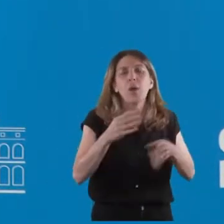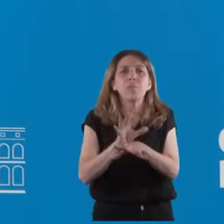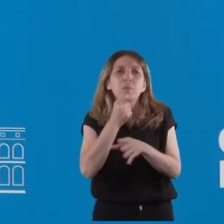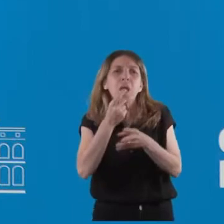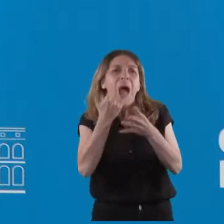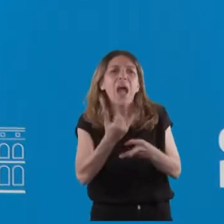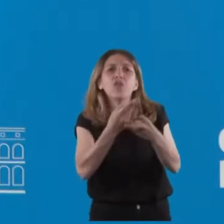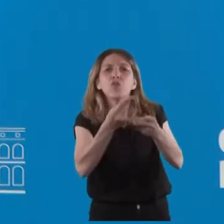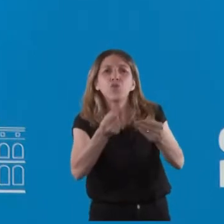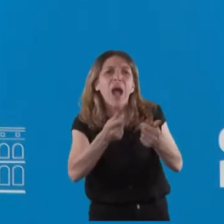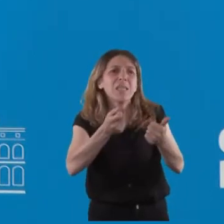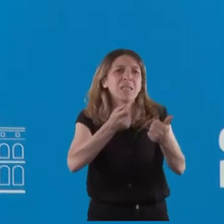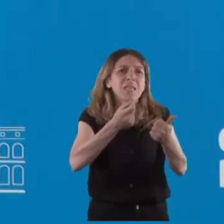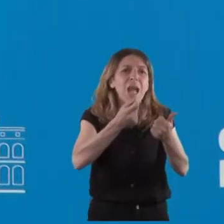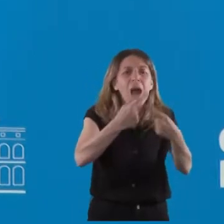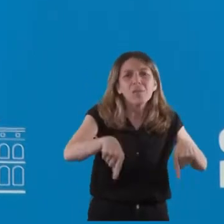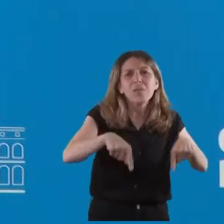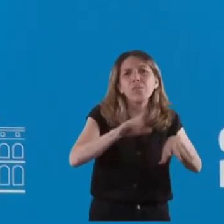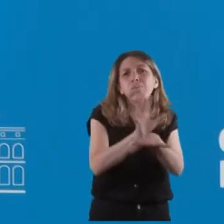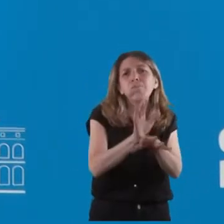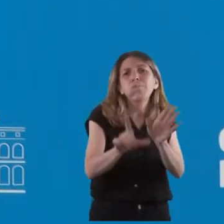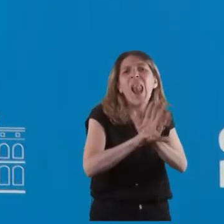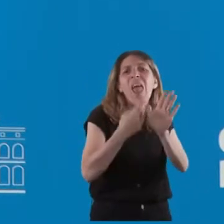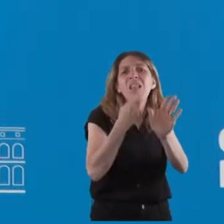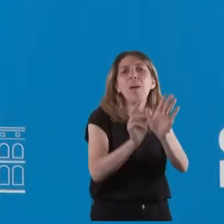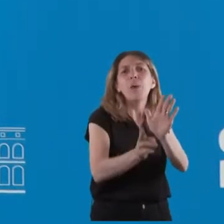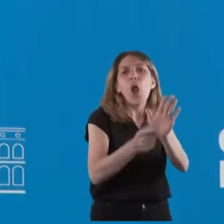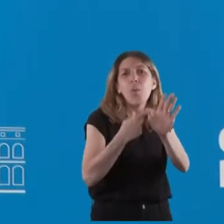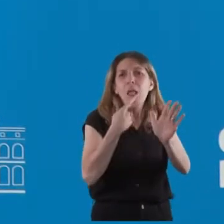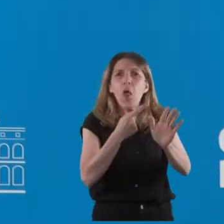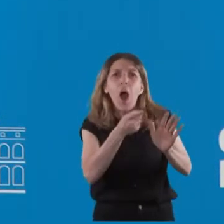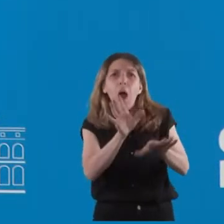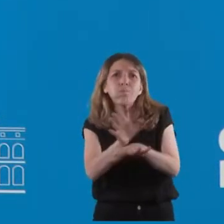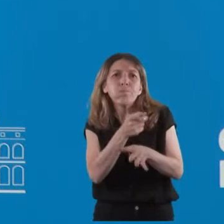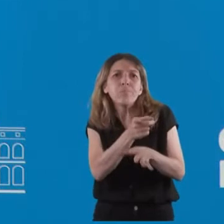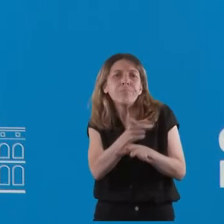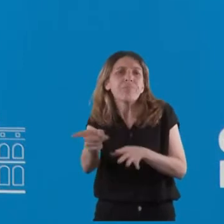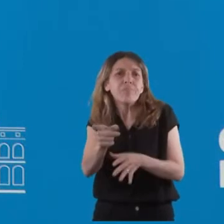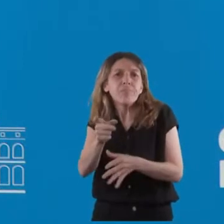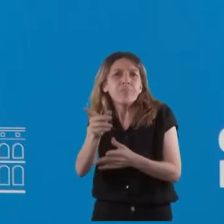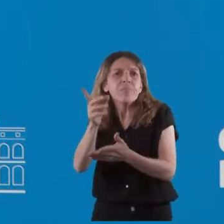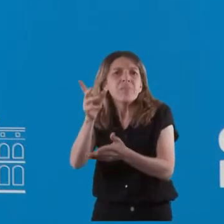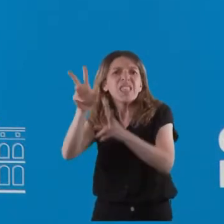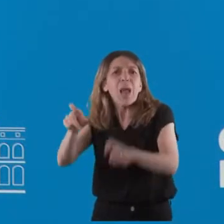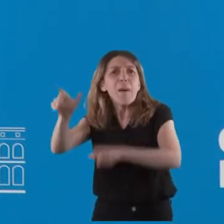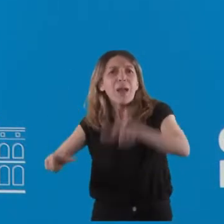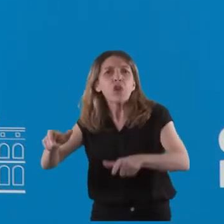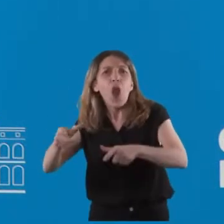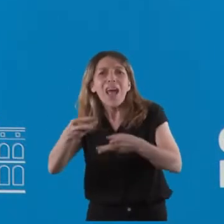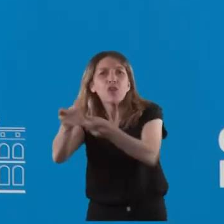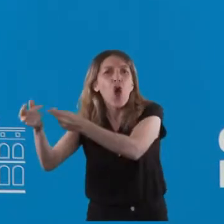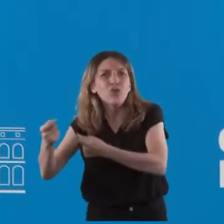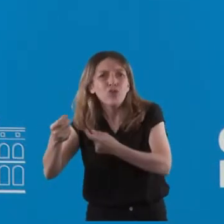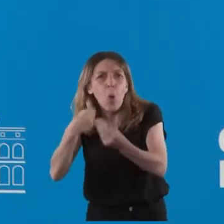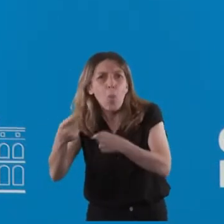todo lo que es clandestino termina penas no solamente al consumidor y no haciéndose cargo del gran problema que es el narcotráfico el estado tiene que poner